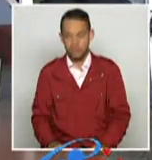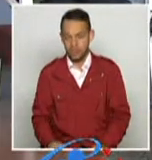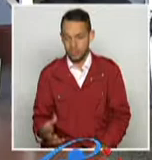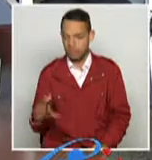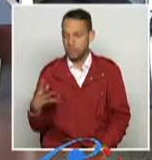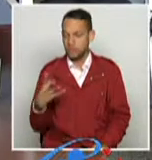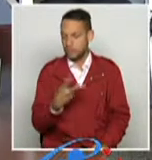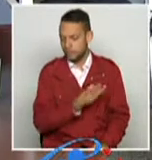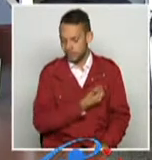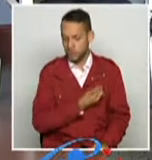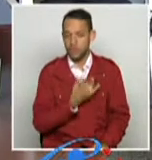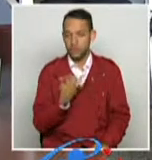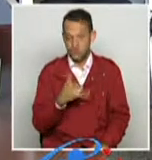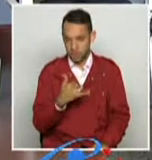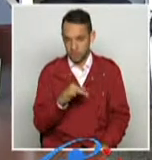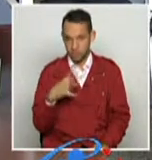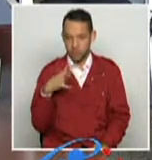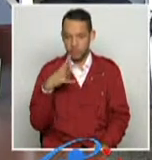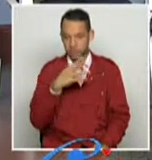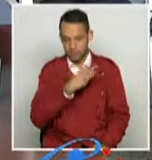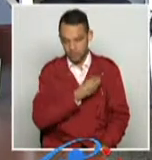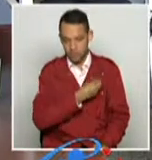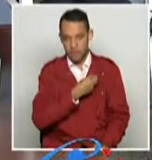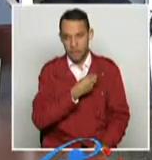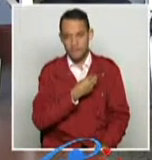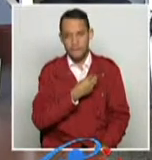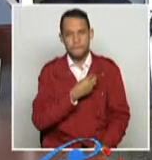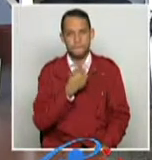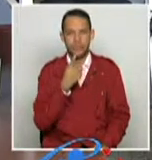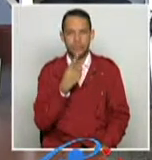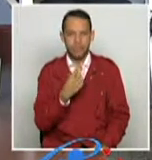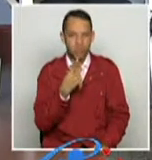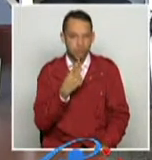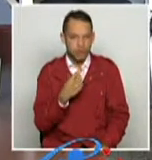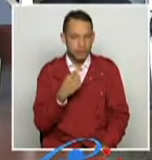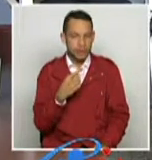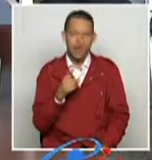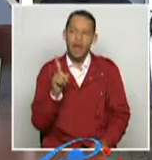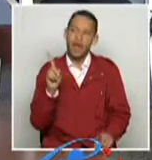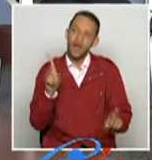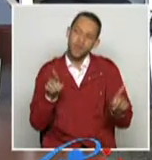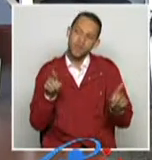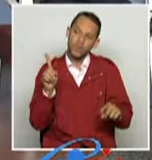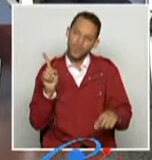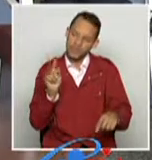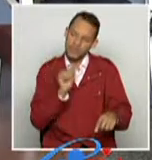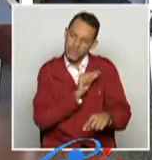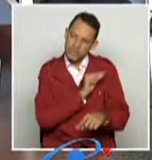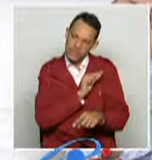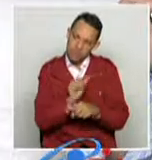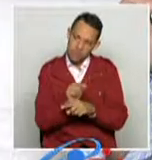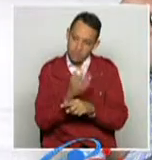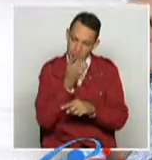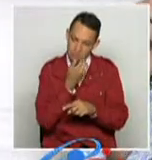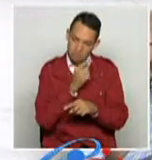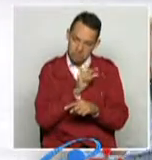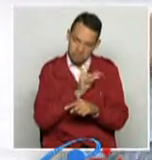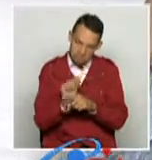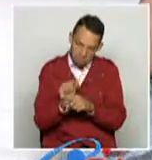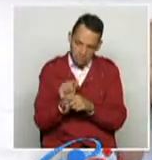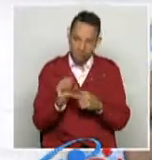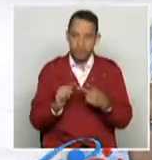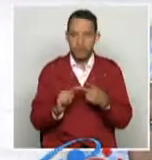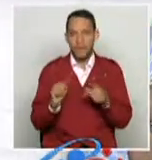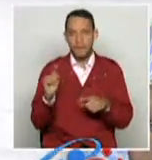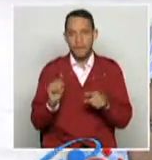Nosotros de alguna manera... Si se puede determinar, criticamos el hecho de que, y usted lo menciona muchas veces,